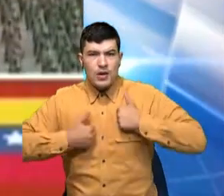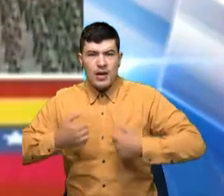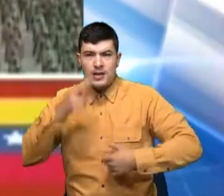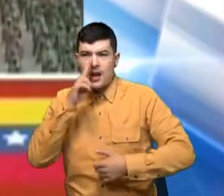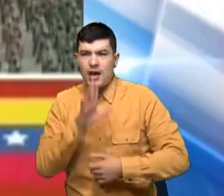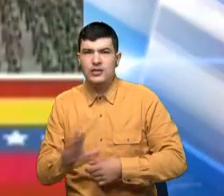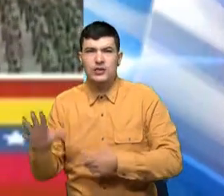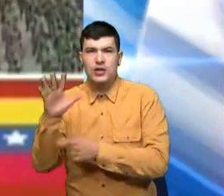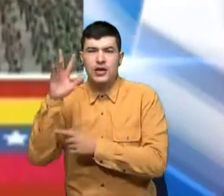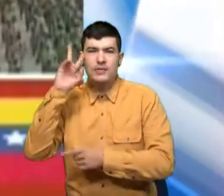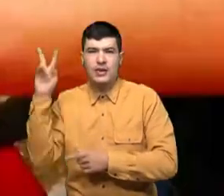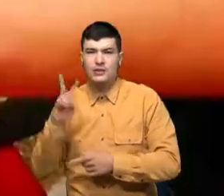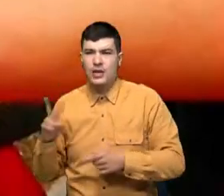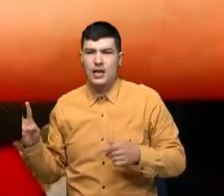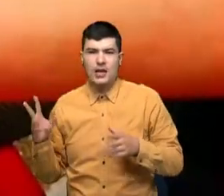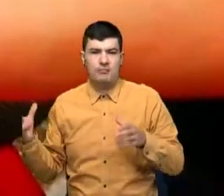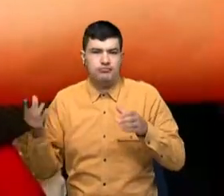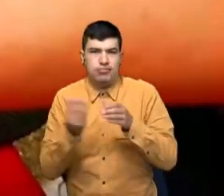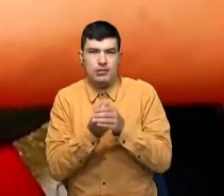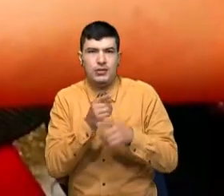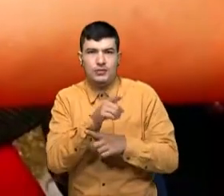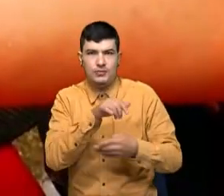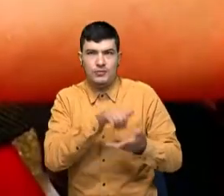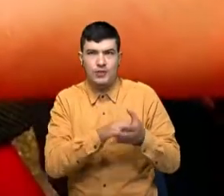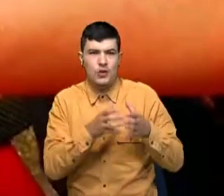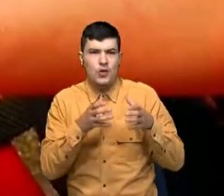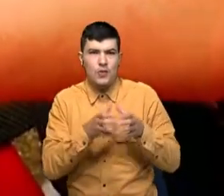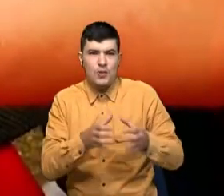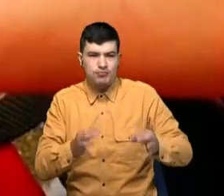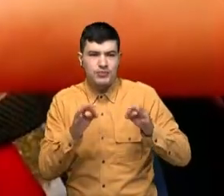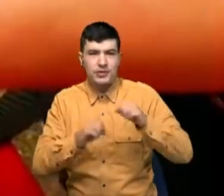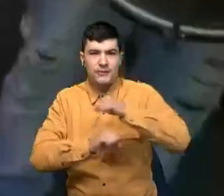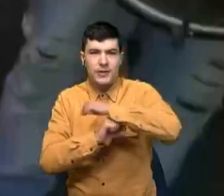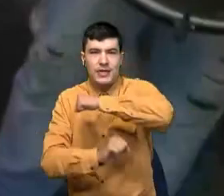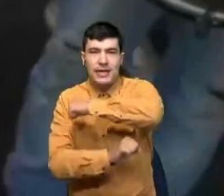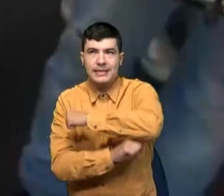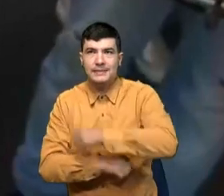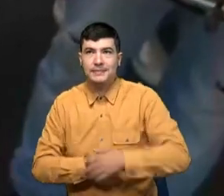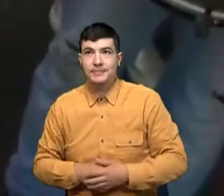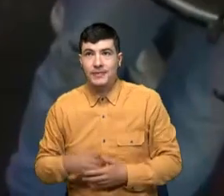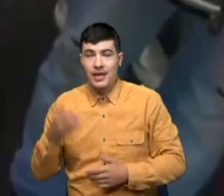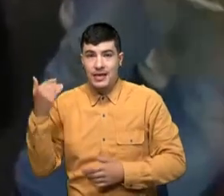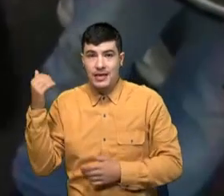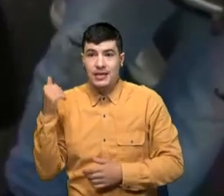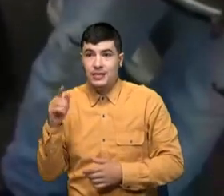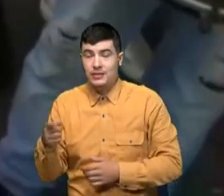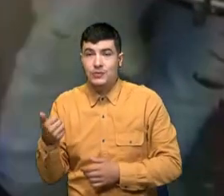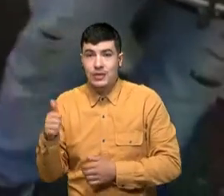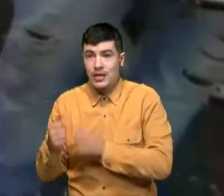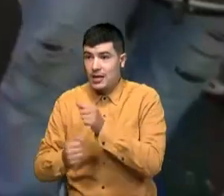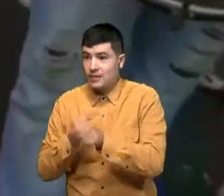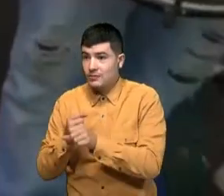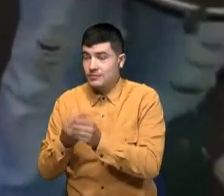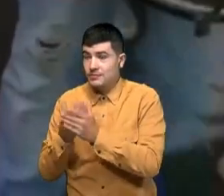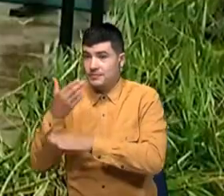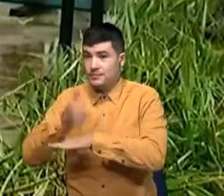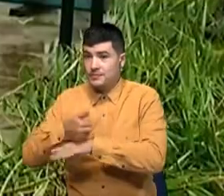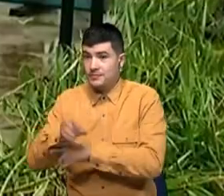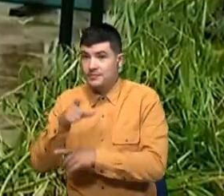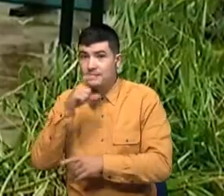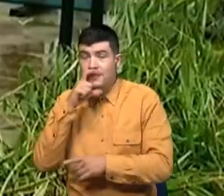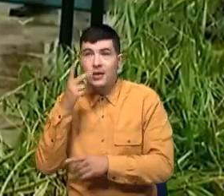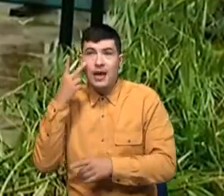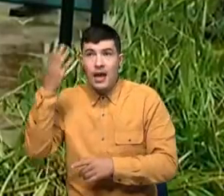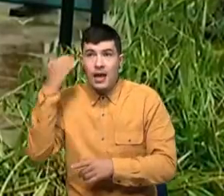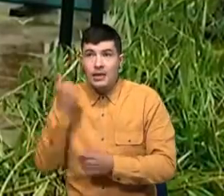como componente complementario. Durante el aniversario número 10 de la Milicia Bolivariana, fundada por Hugo Chávez, se anunció que dotarán a los milicianos